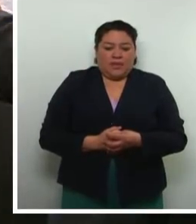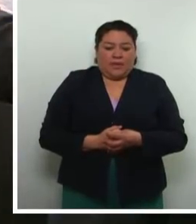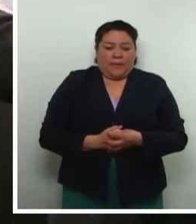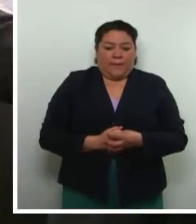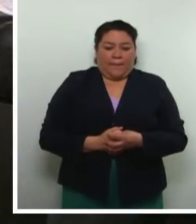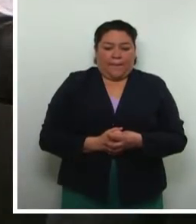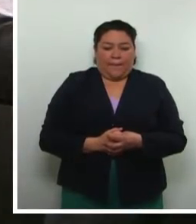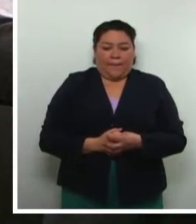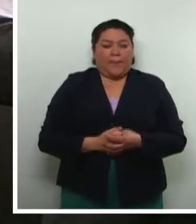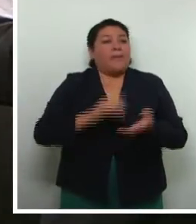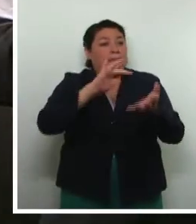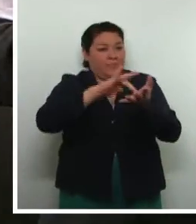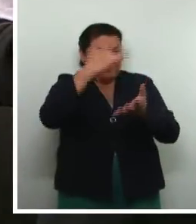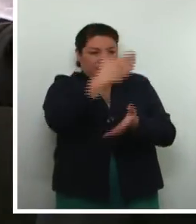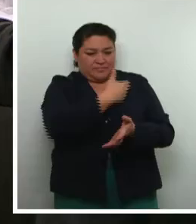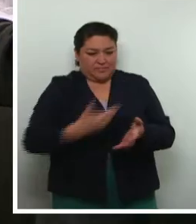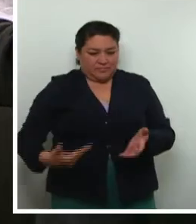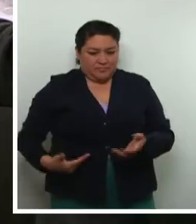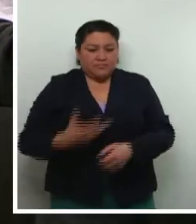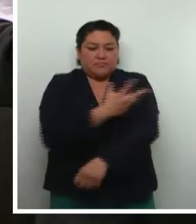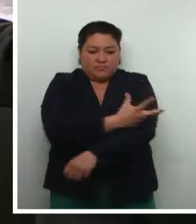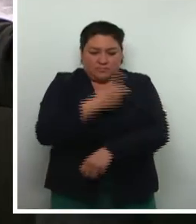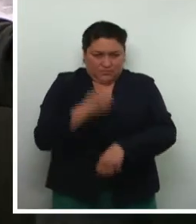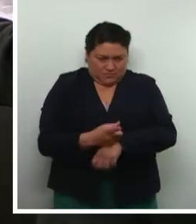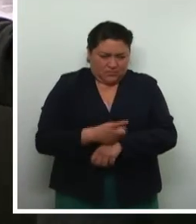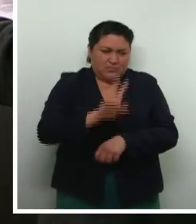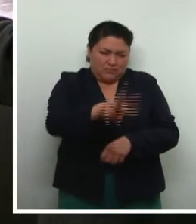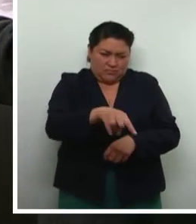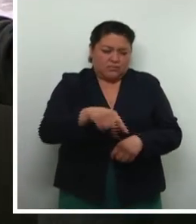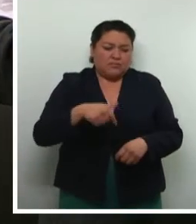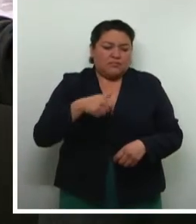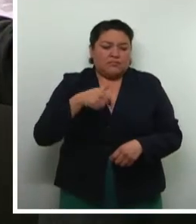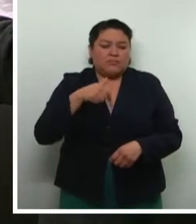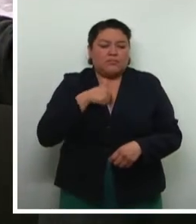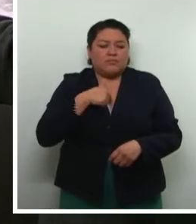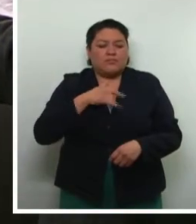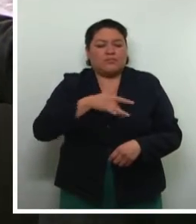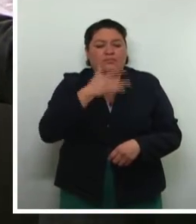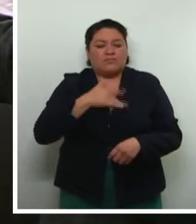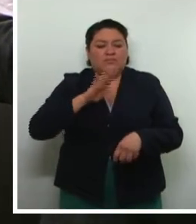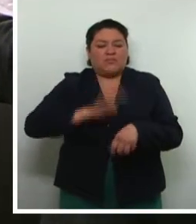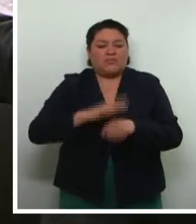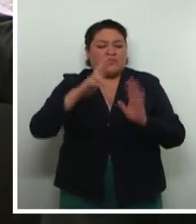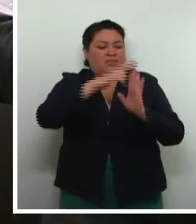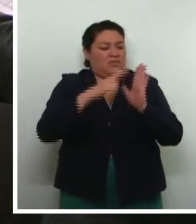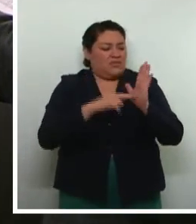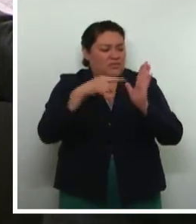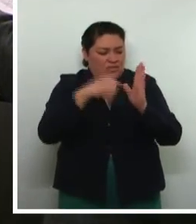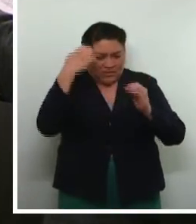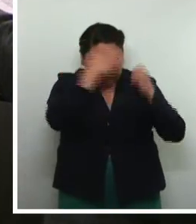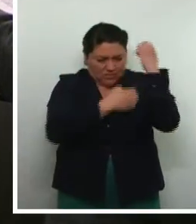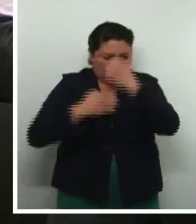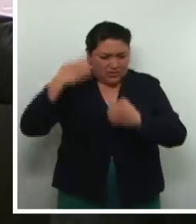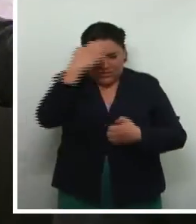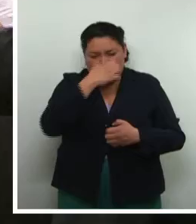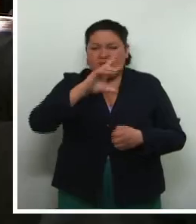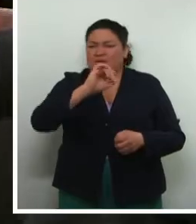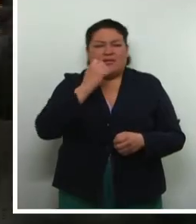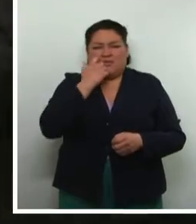Bueno, gracias, presidente. Yo la verdad no quiero hacer un análisis de los lineamientos, que todas las personas que